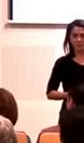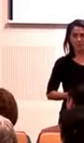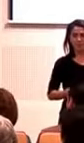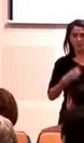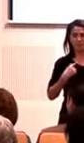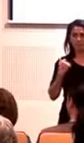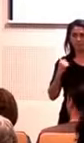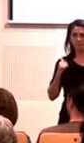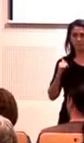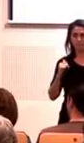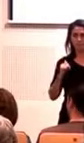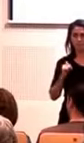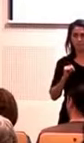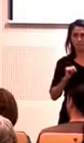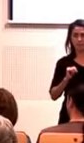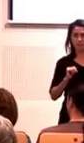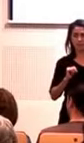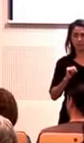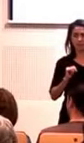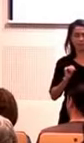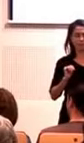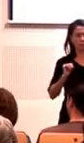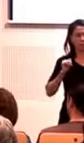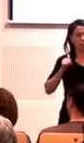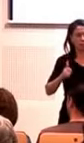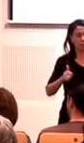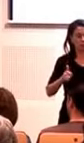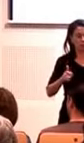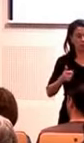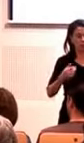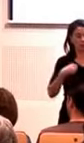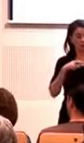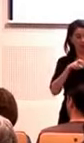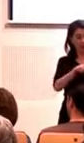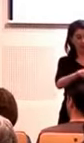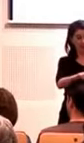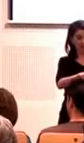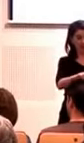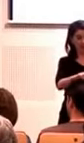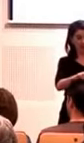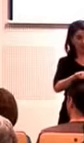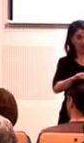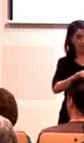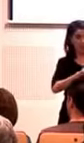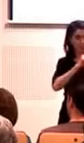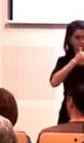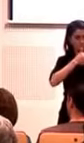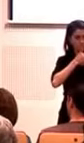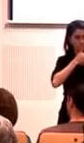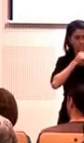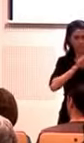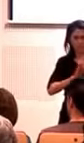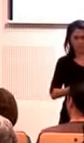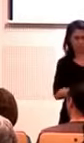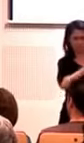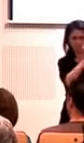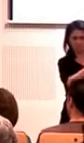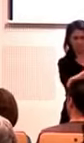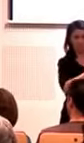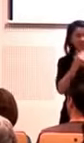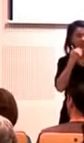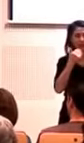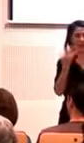Empecé a saltar el tabú del cáncer gracias al calendario que me propusieron las mujeres del